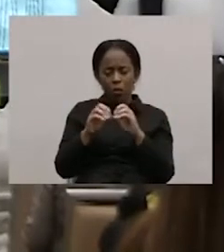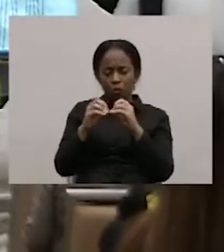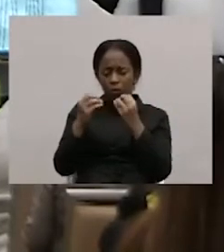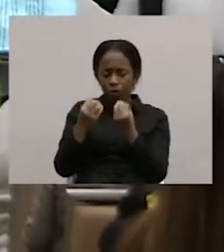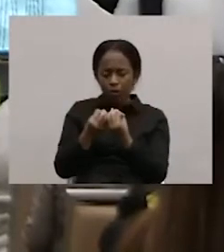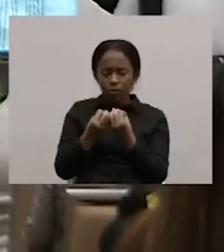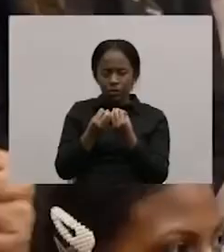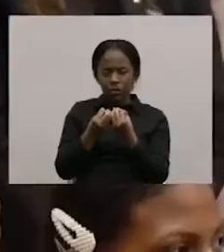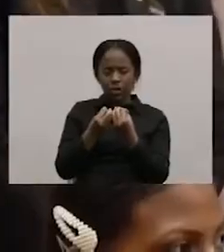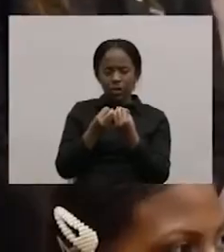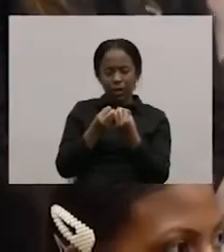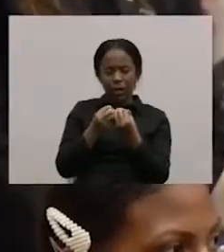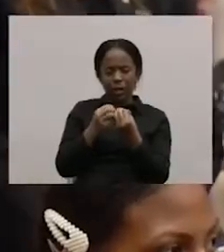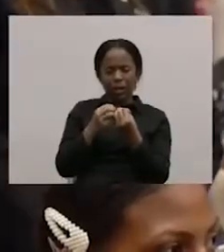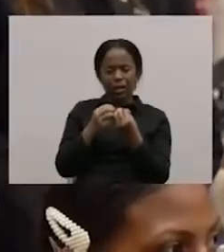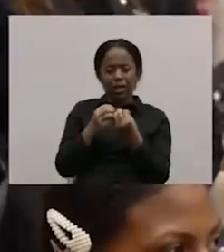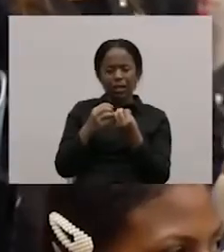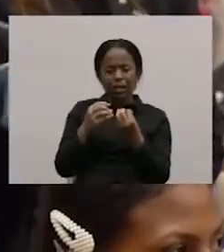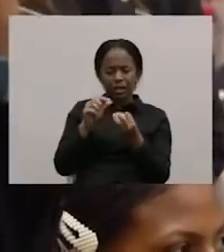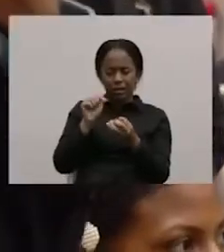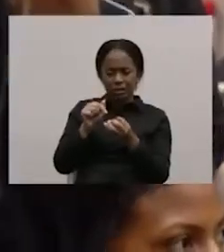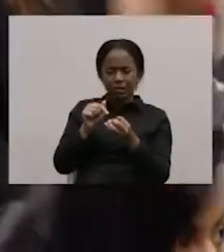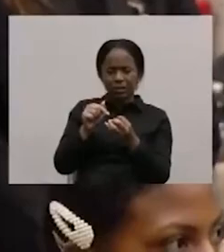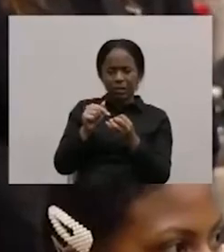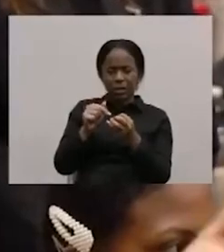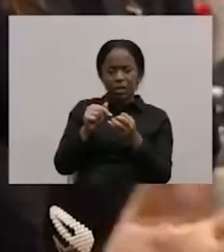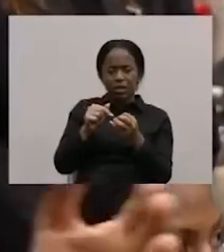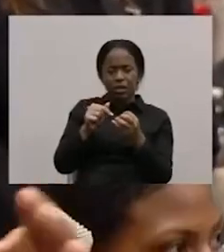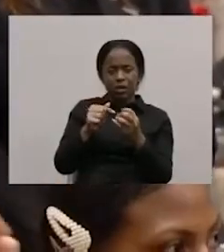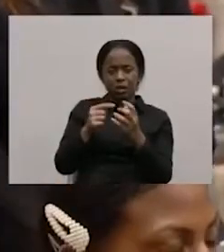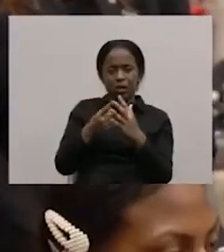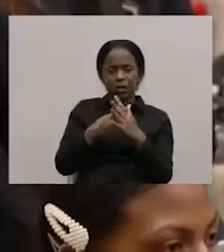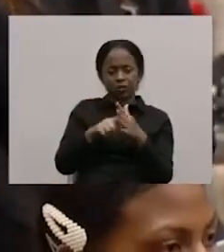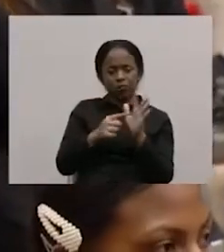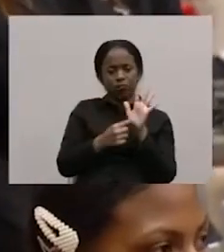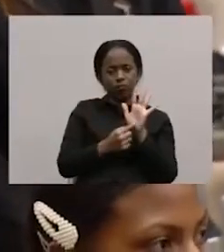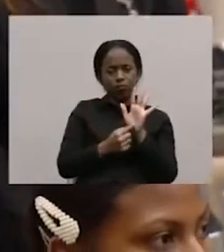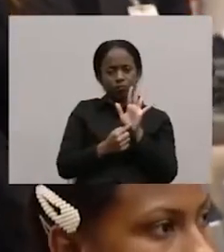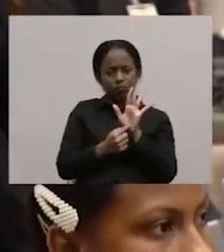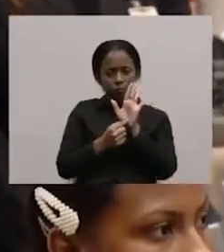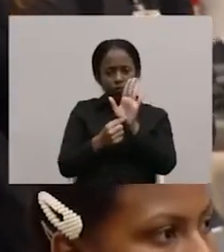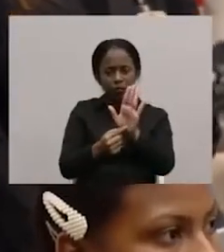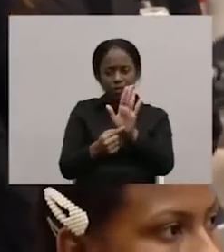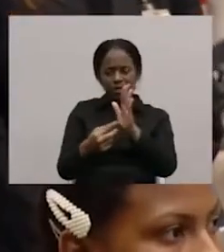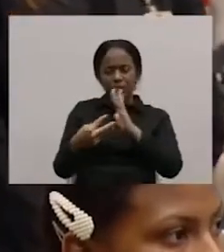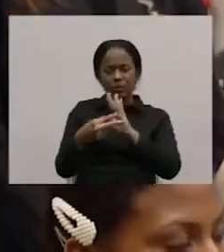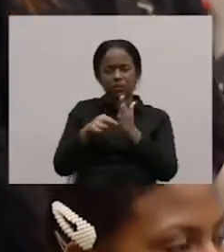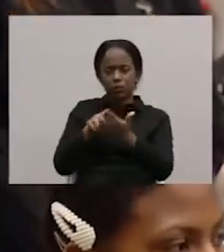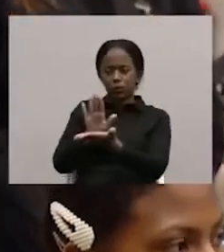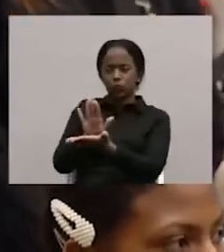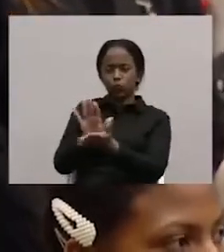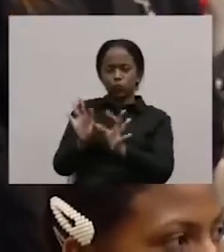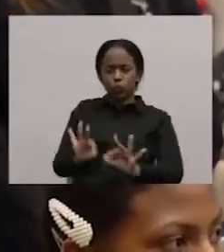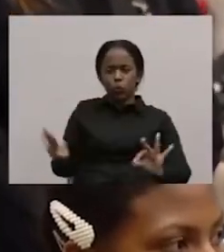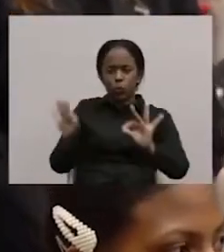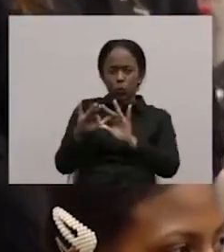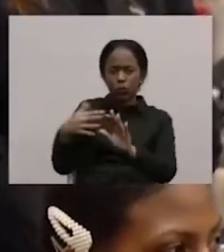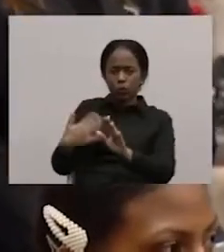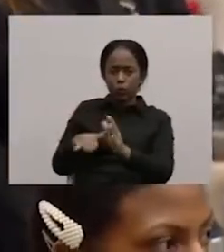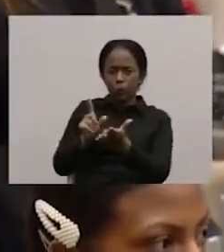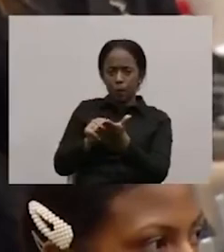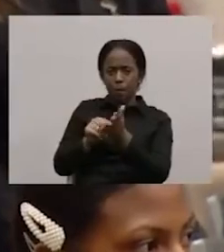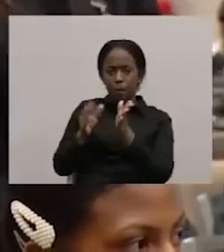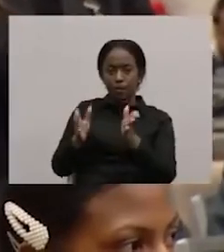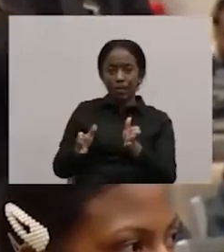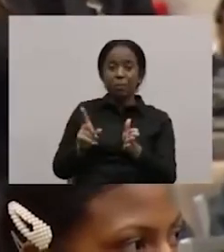pudieras lograr, a partir de la representación que podría significar para los periodistas, se podía